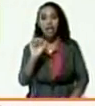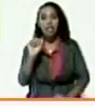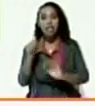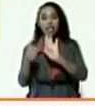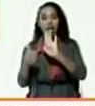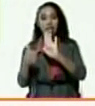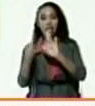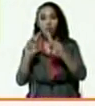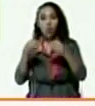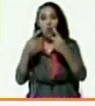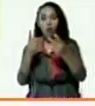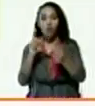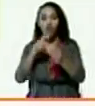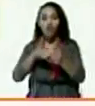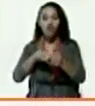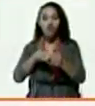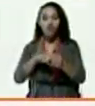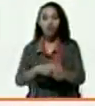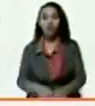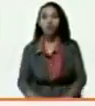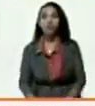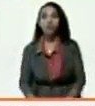1.174.836 nuevos inscritos.